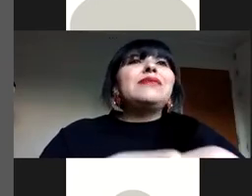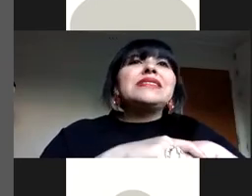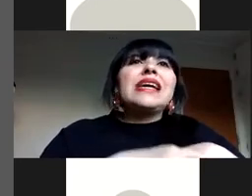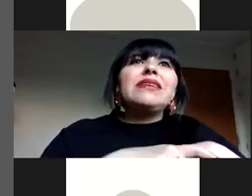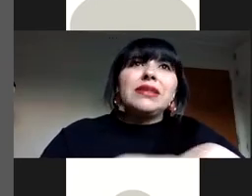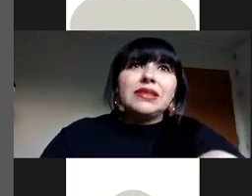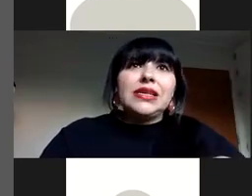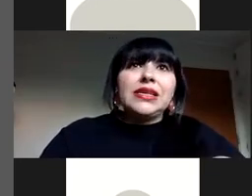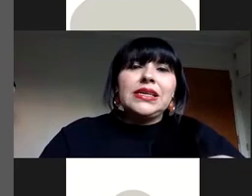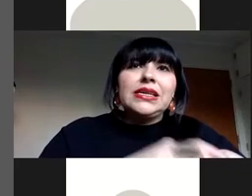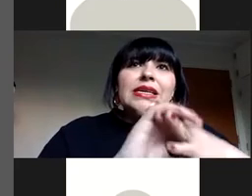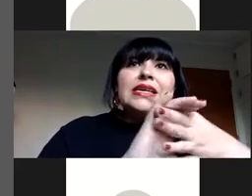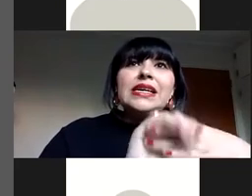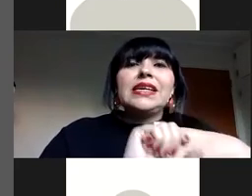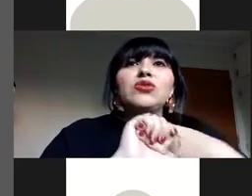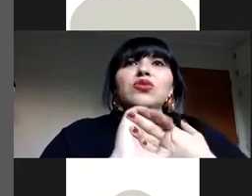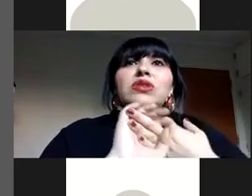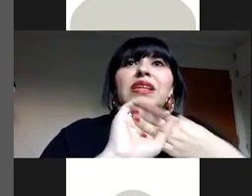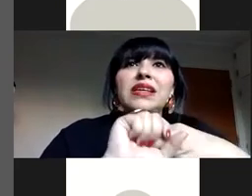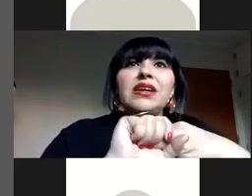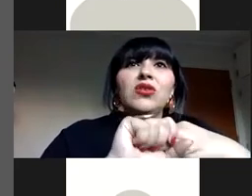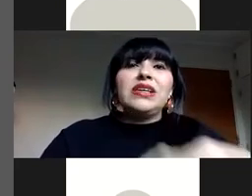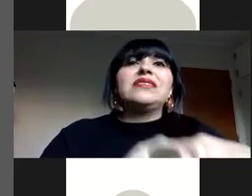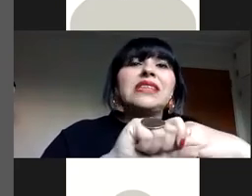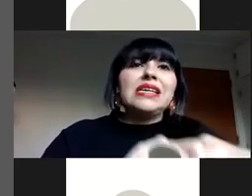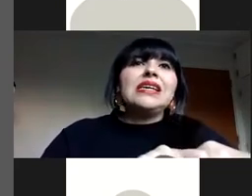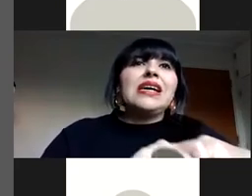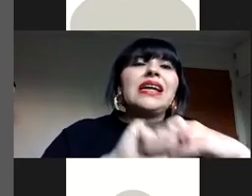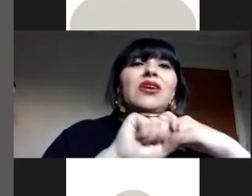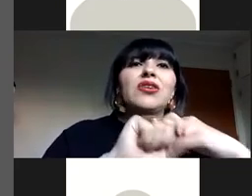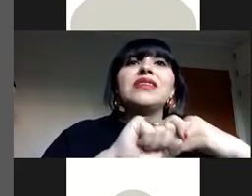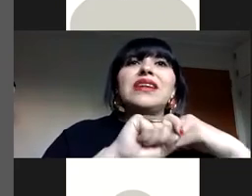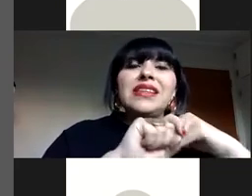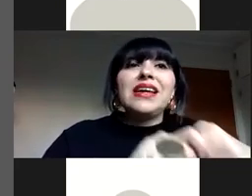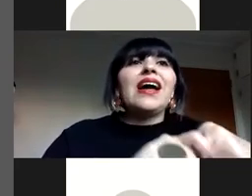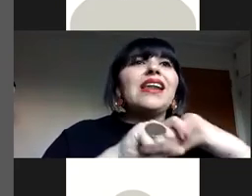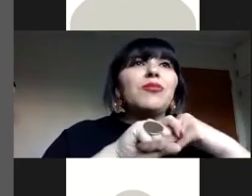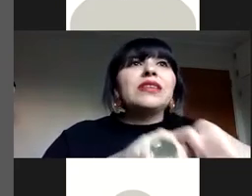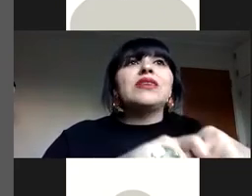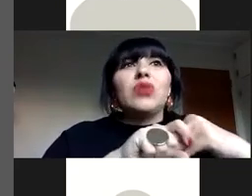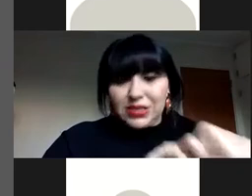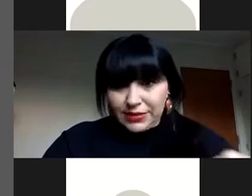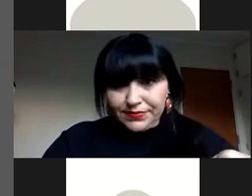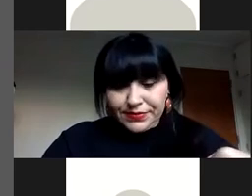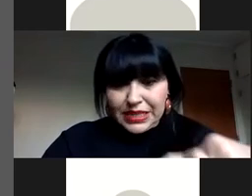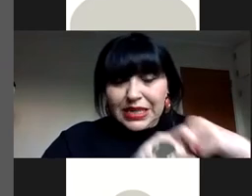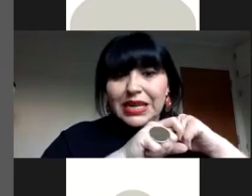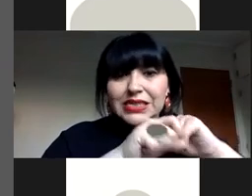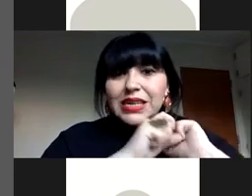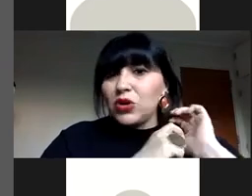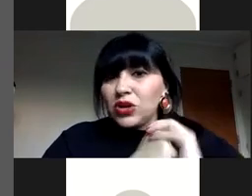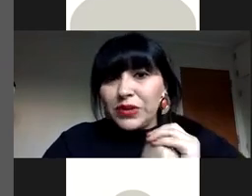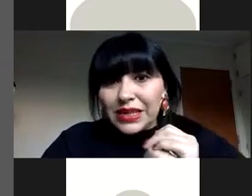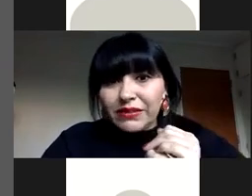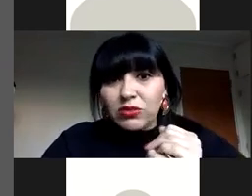que lamentablemente esta conducta de riesgo esté a la orden del día, a la puerta de tu casa. Así